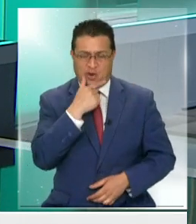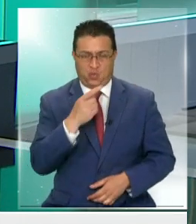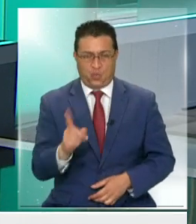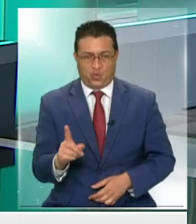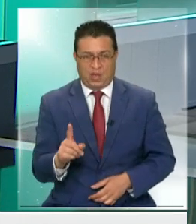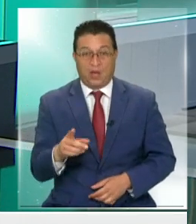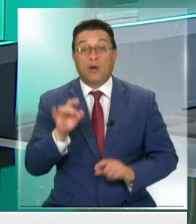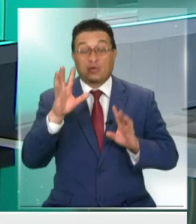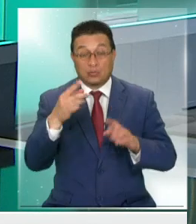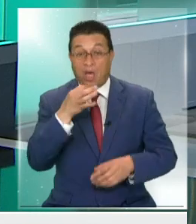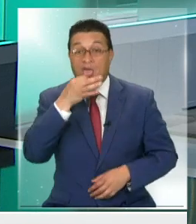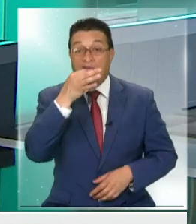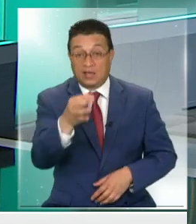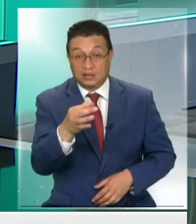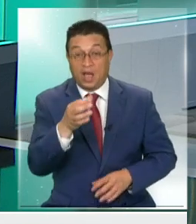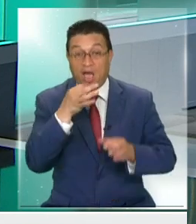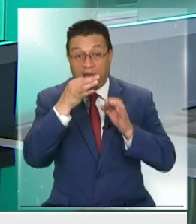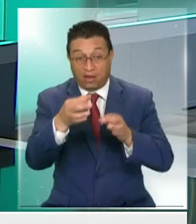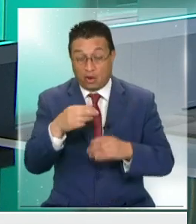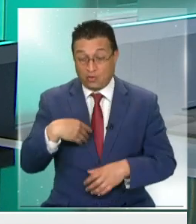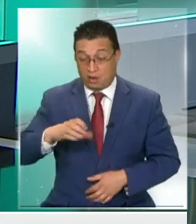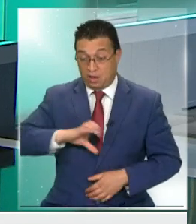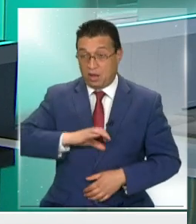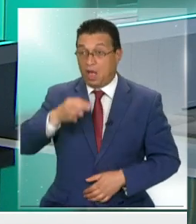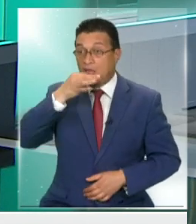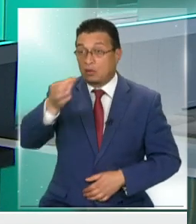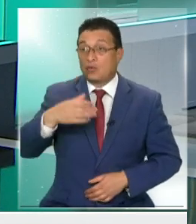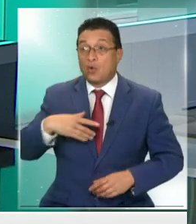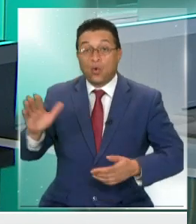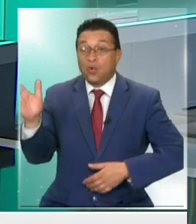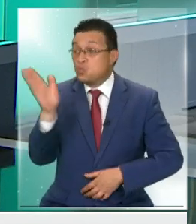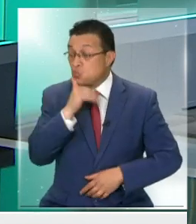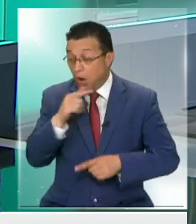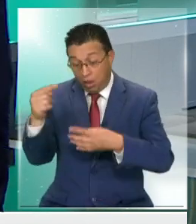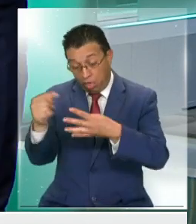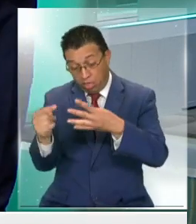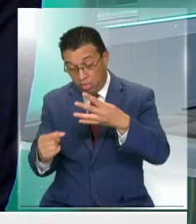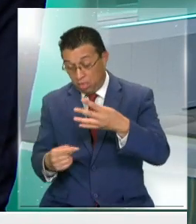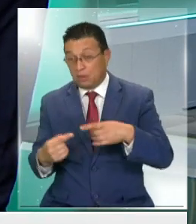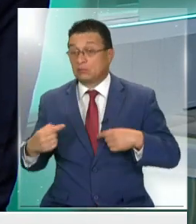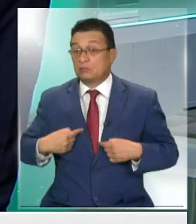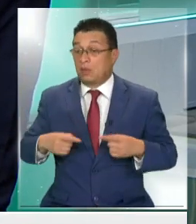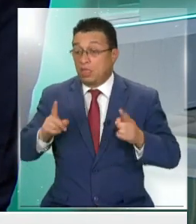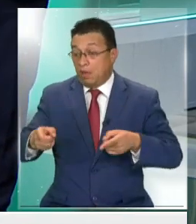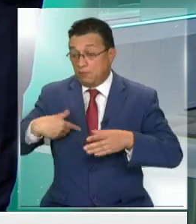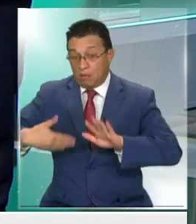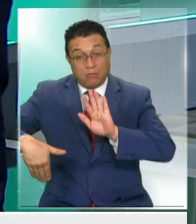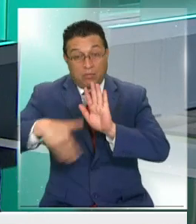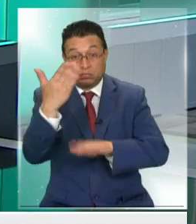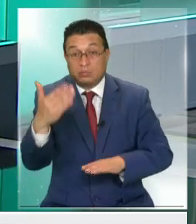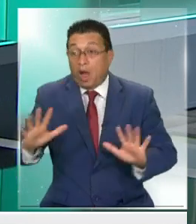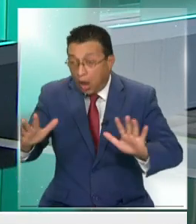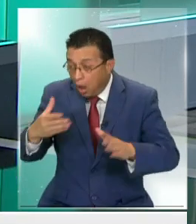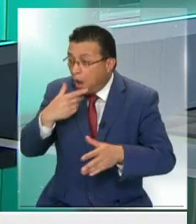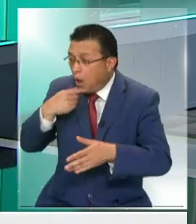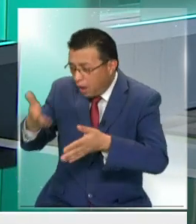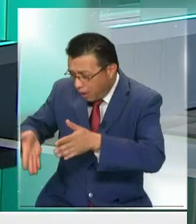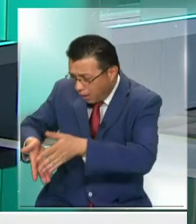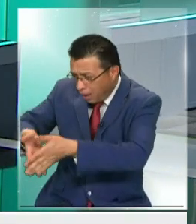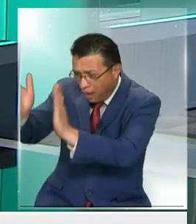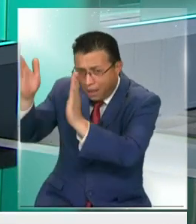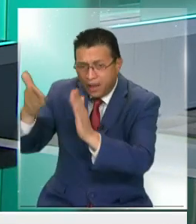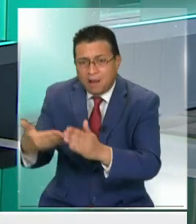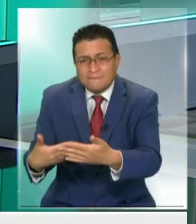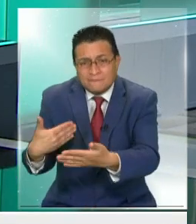alguien está lanzando una amenaza, como es Reinaldo Rueda, diciendo, si no tengo esto, yo tengo que tomar otro camino, bueno, que lo haga ya. Que lo haga